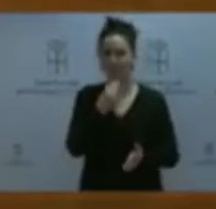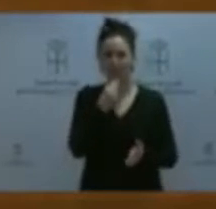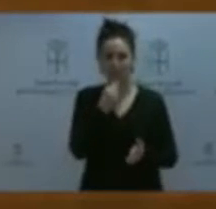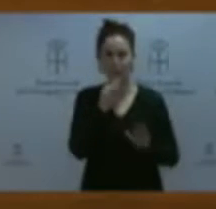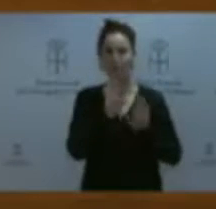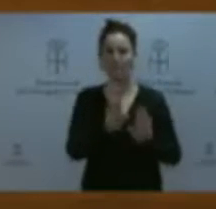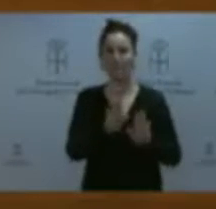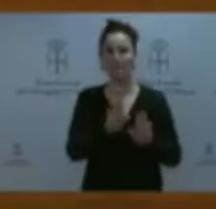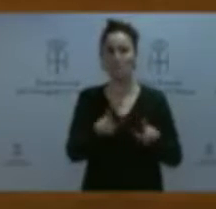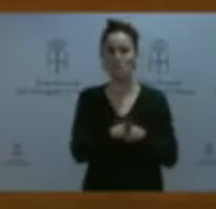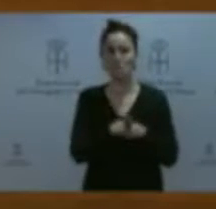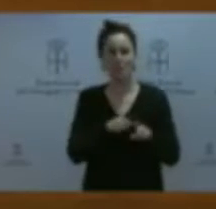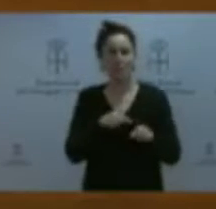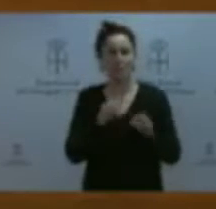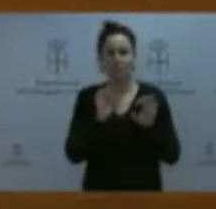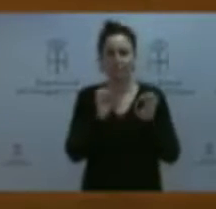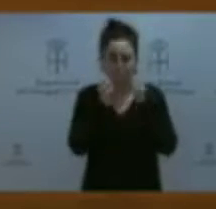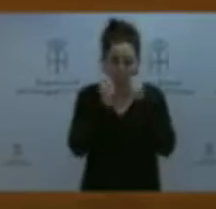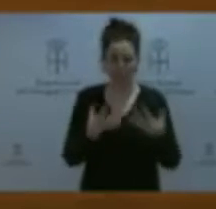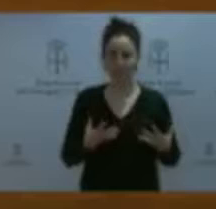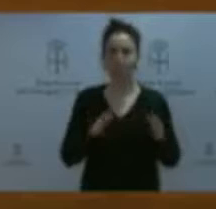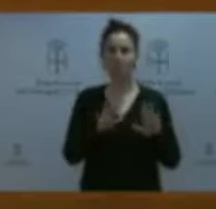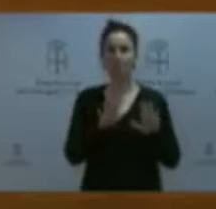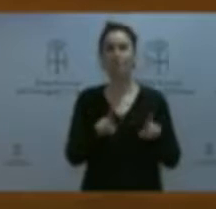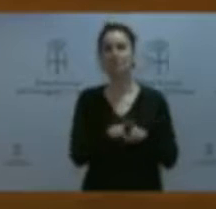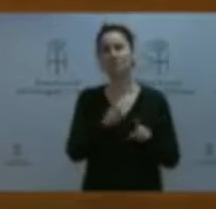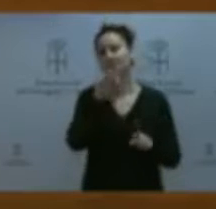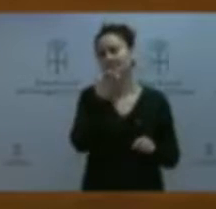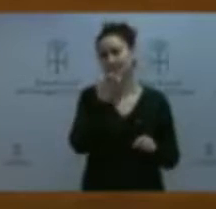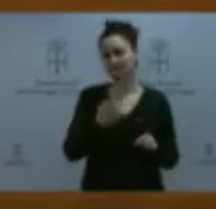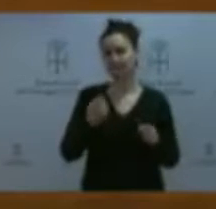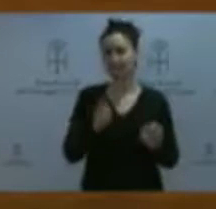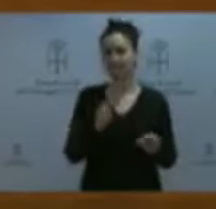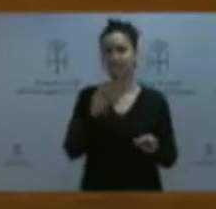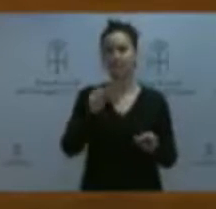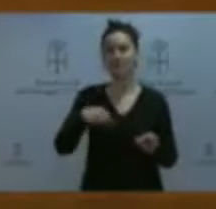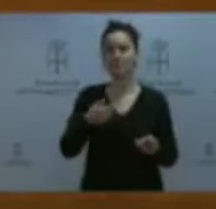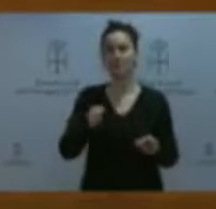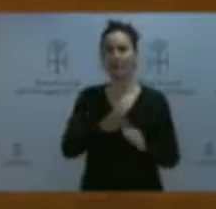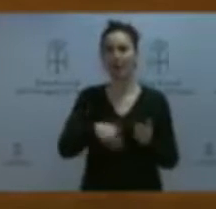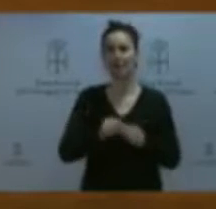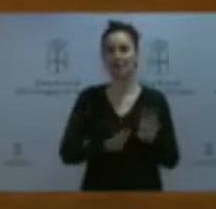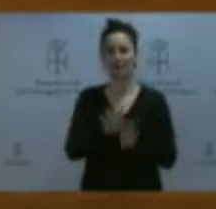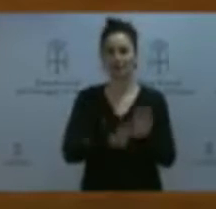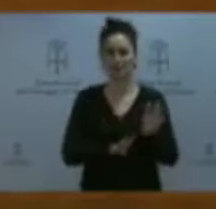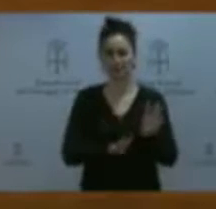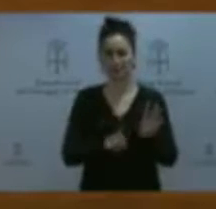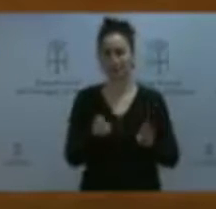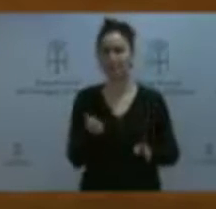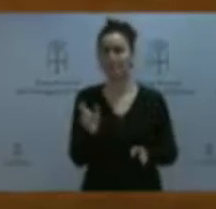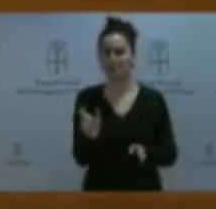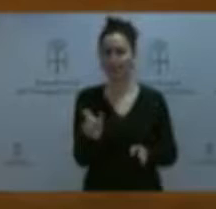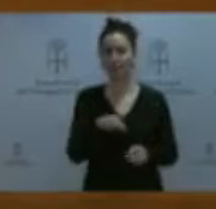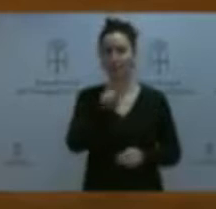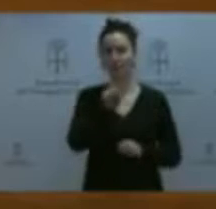ejemplo de lo que costaba ir de Ponga a Cangas de Narcea. Y 197,60 euros, una